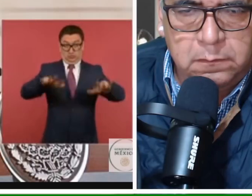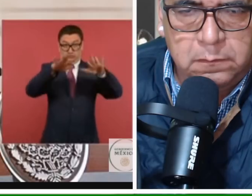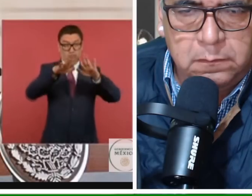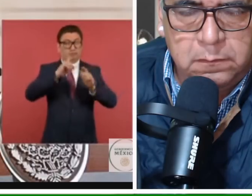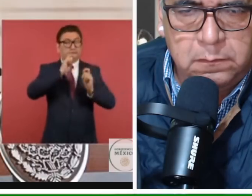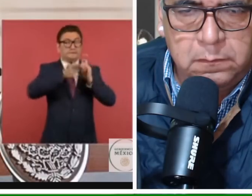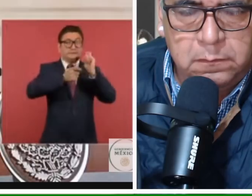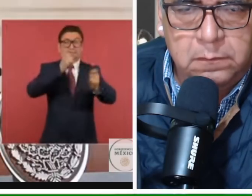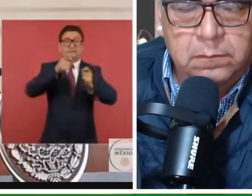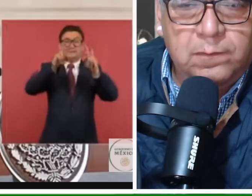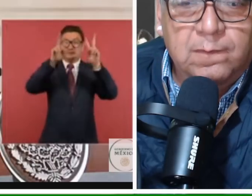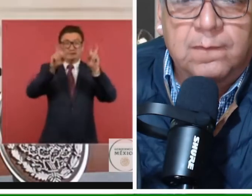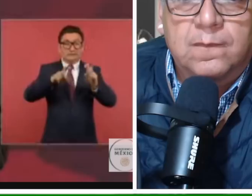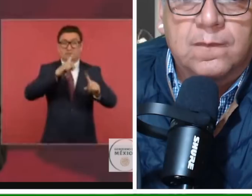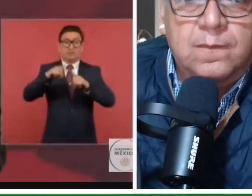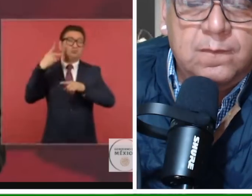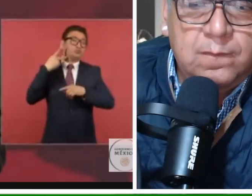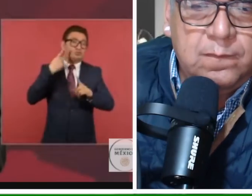Y como añadido,